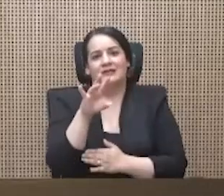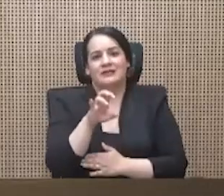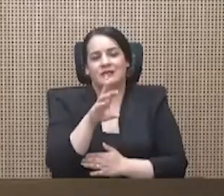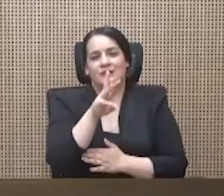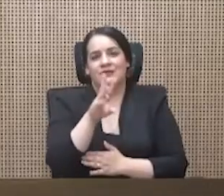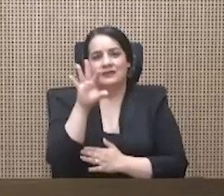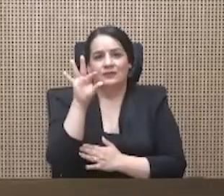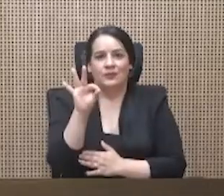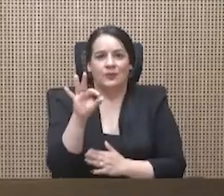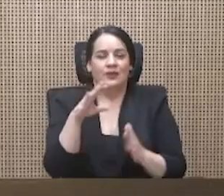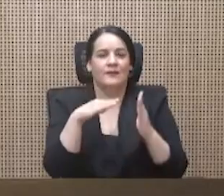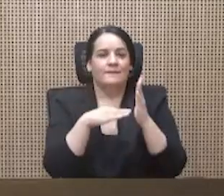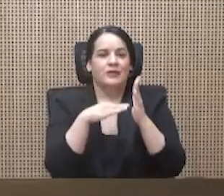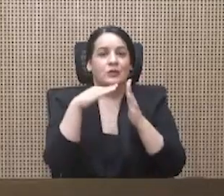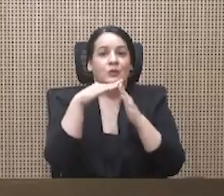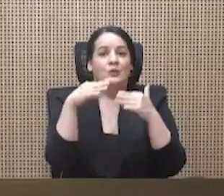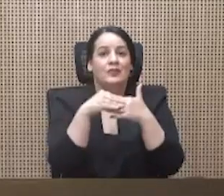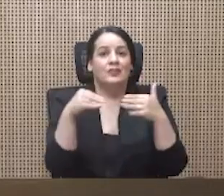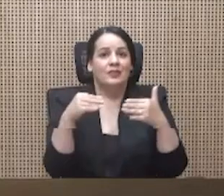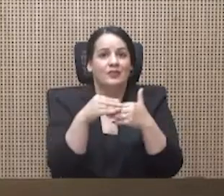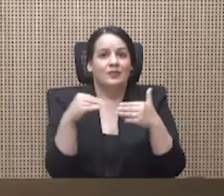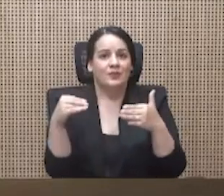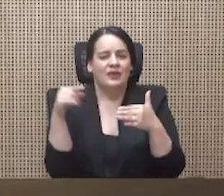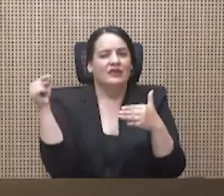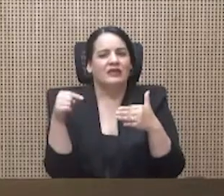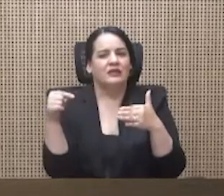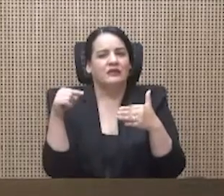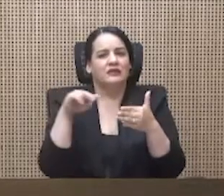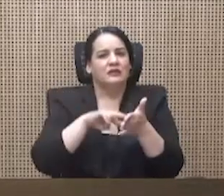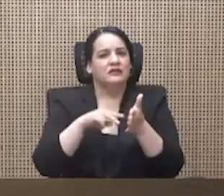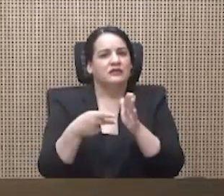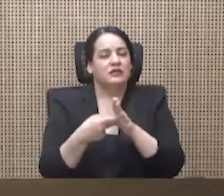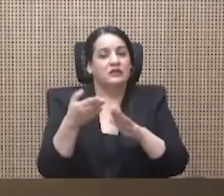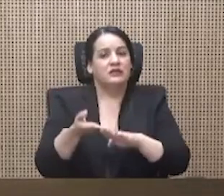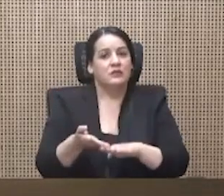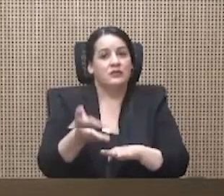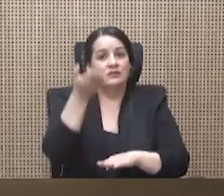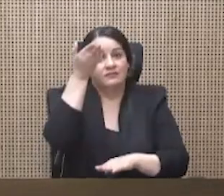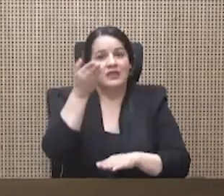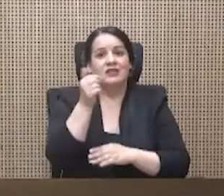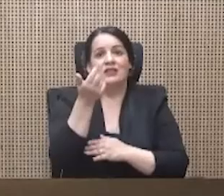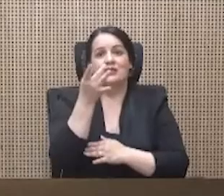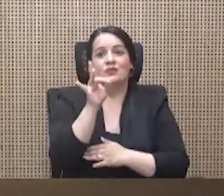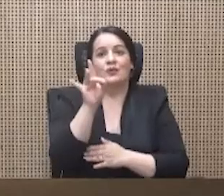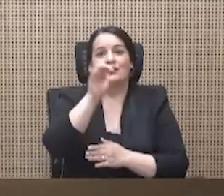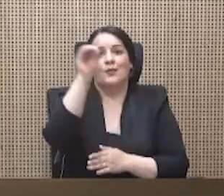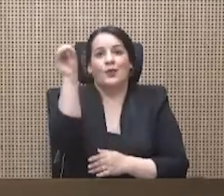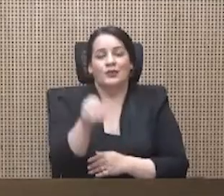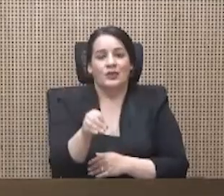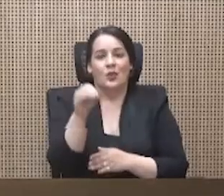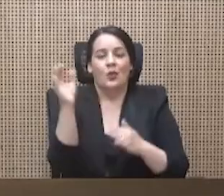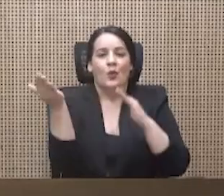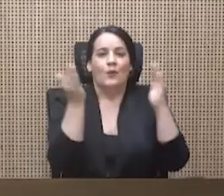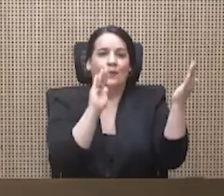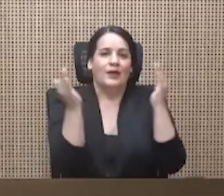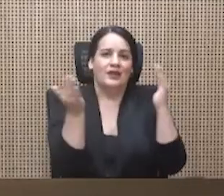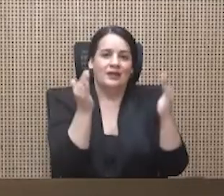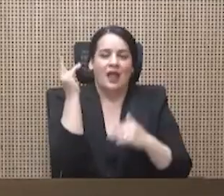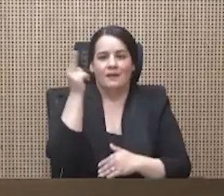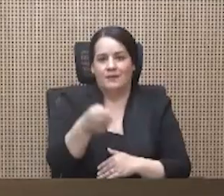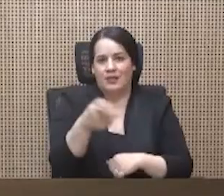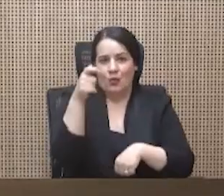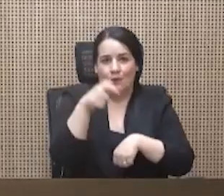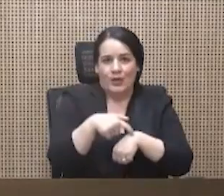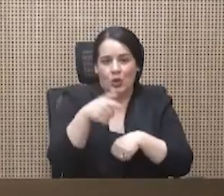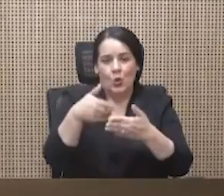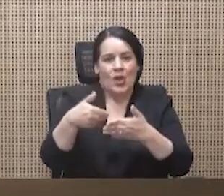16.769 millones de dólares, lo que supone un incremento del 18% en comparación con el mismo periodo